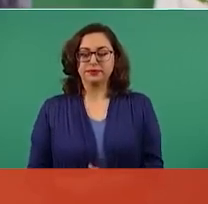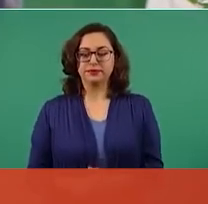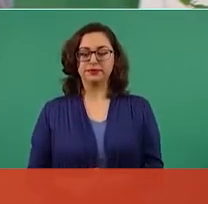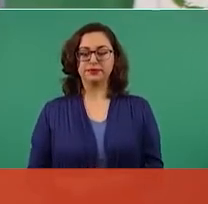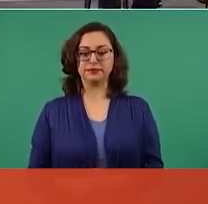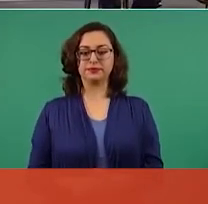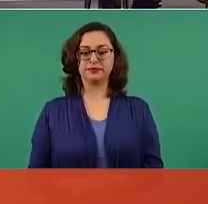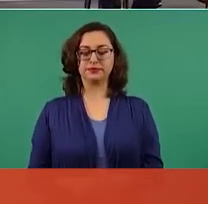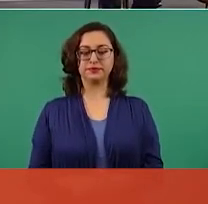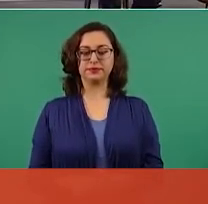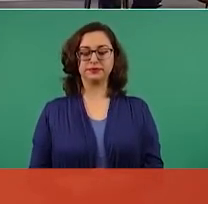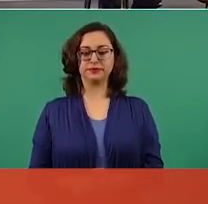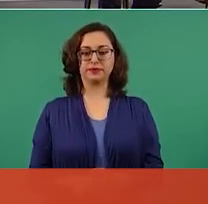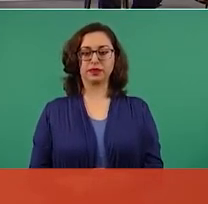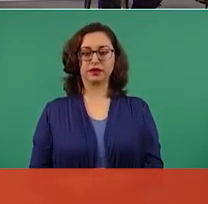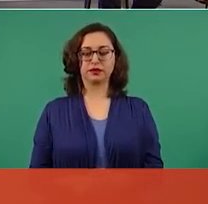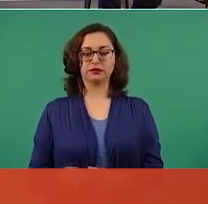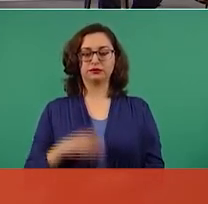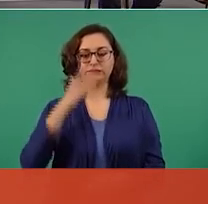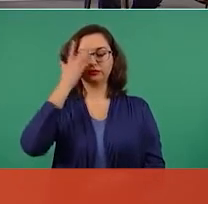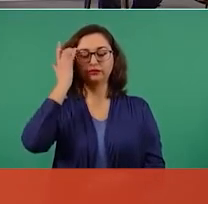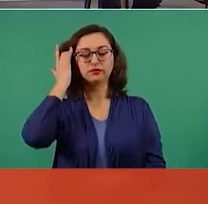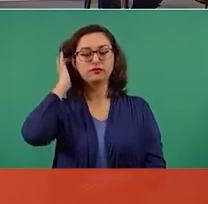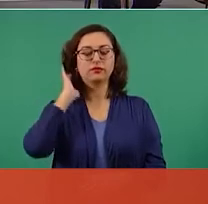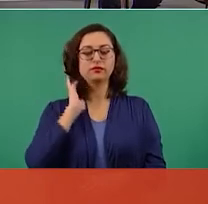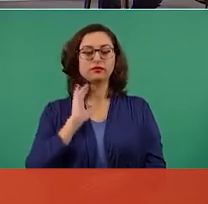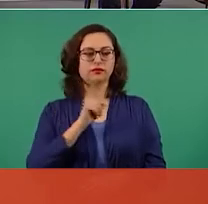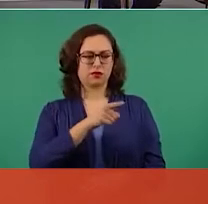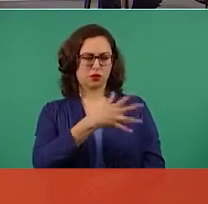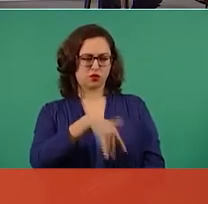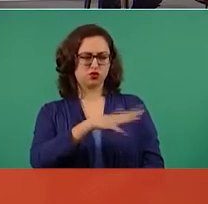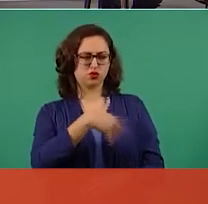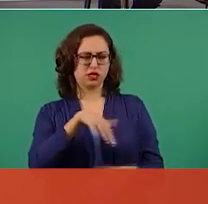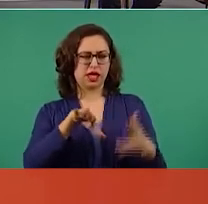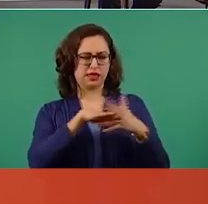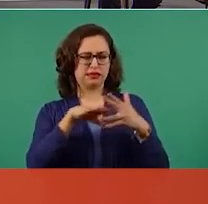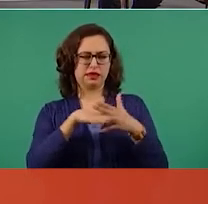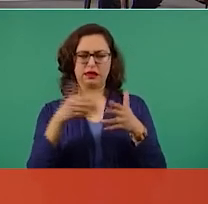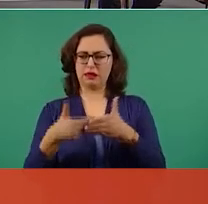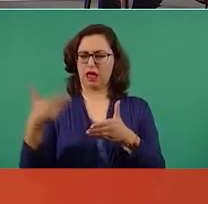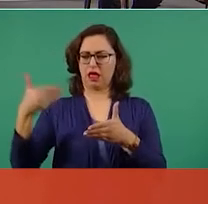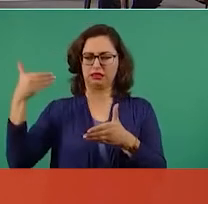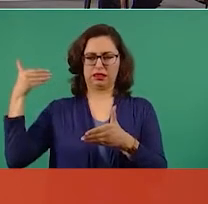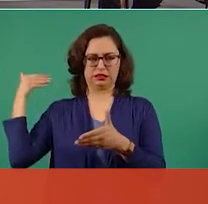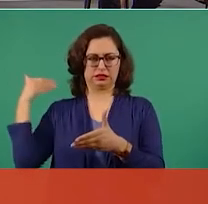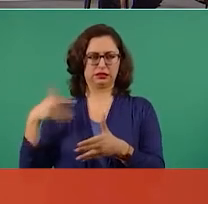¿No tenemos lo de las intermedias de los gobiernos?